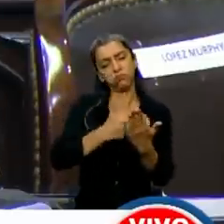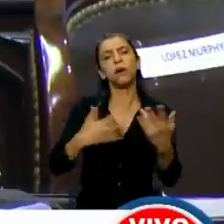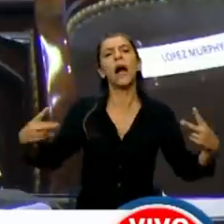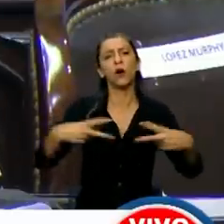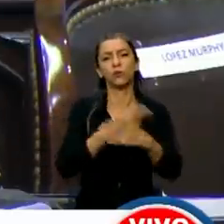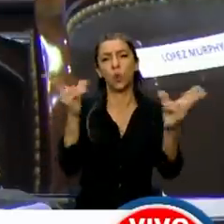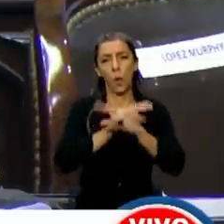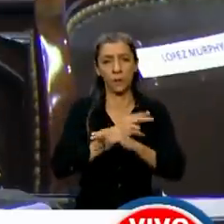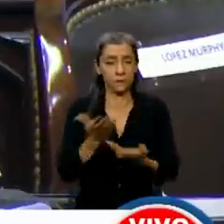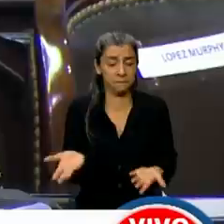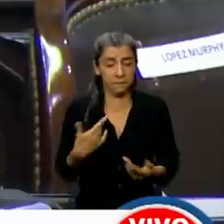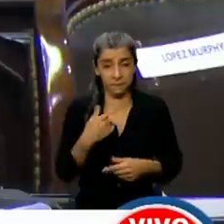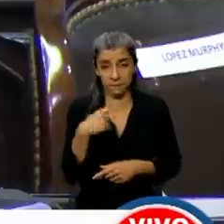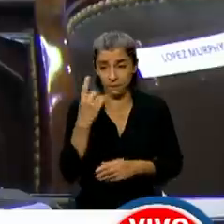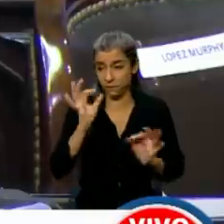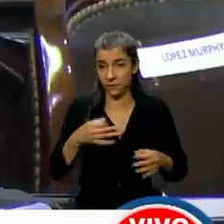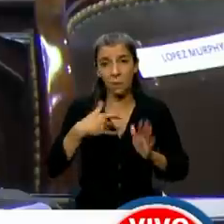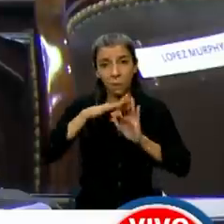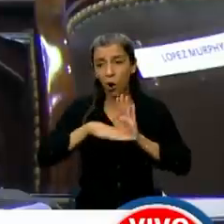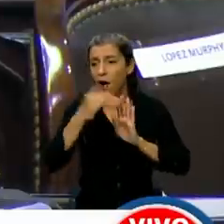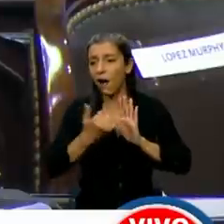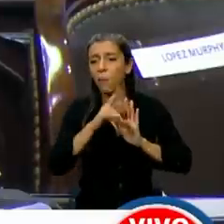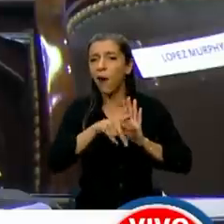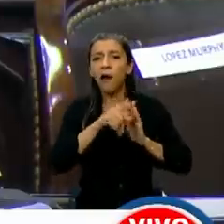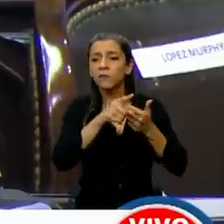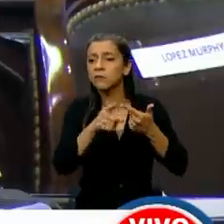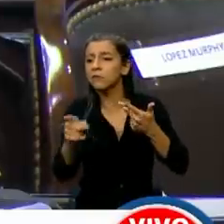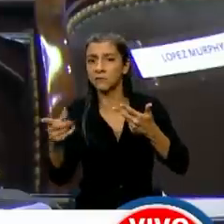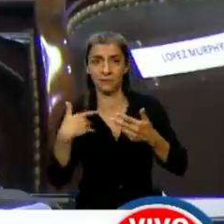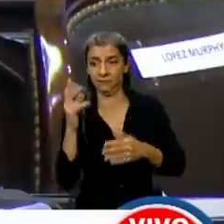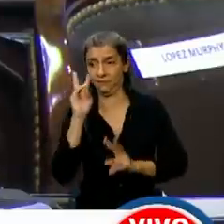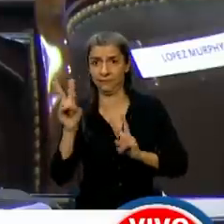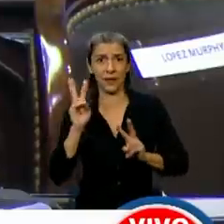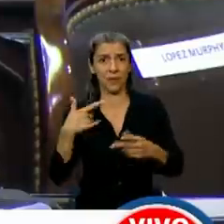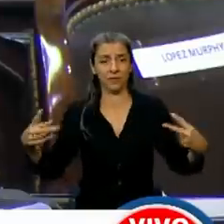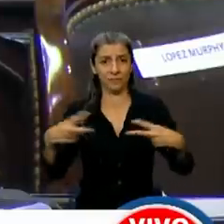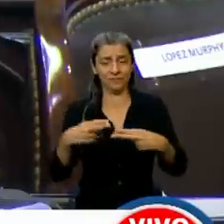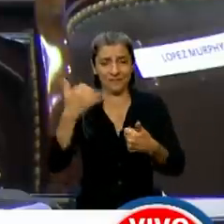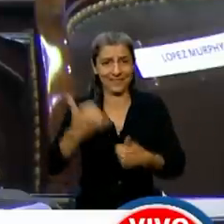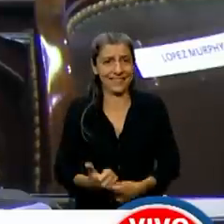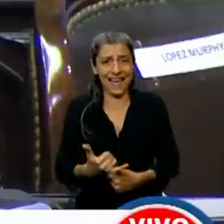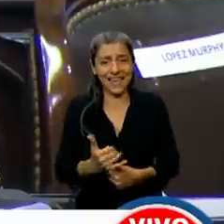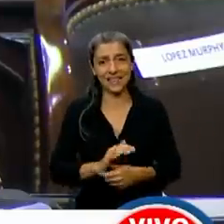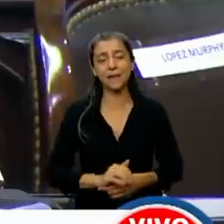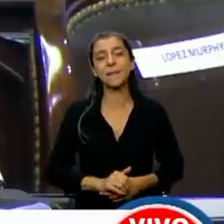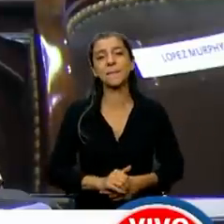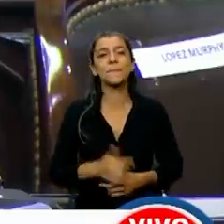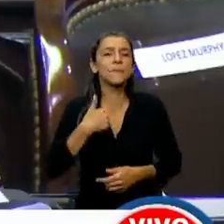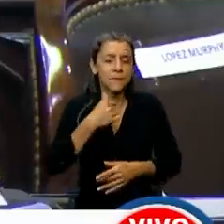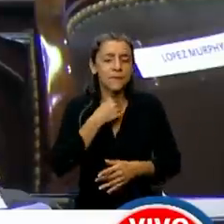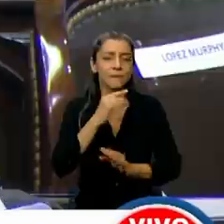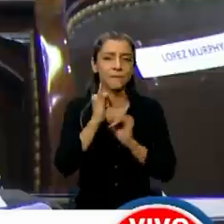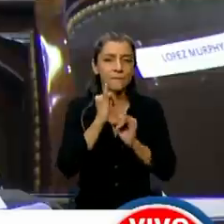algunos programas que tienen claramente recortes yo voy a referirme brevemente